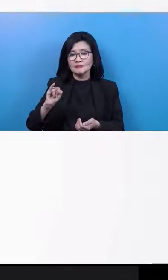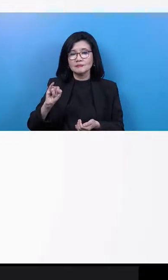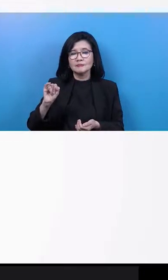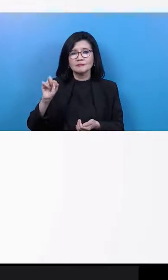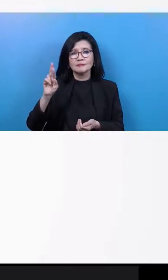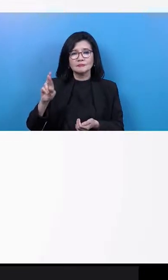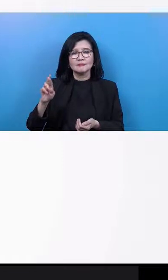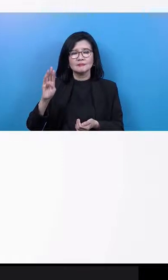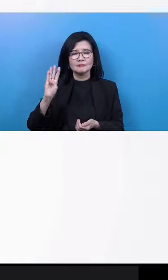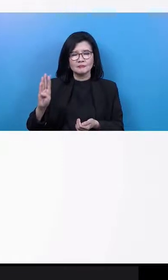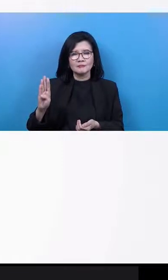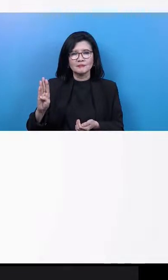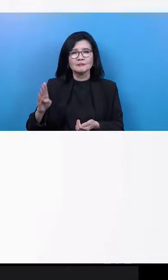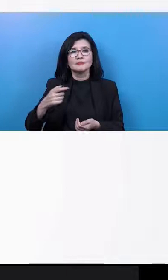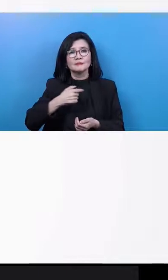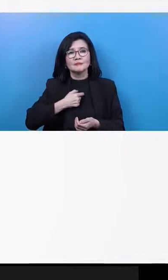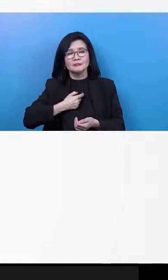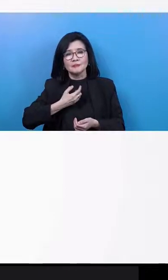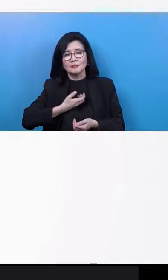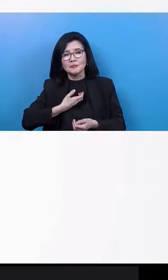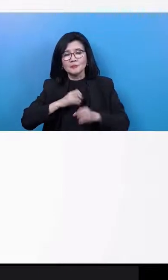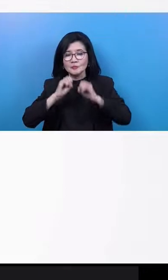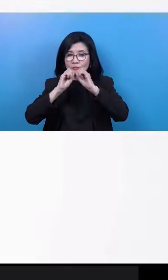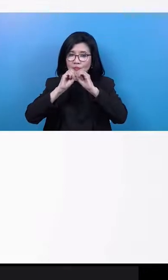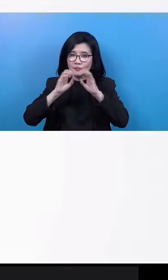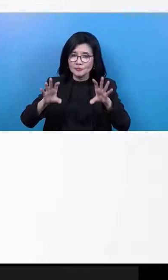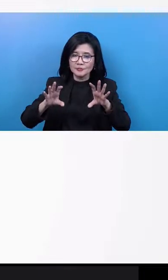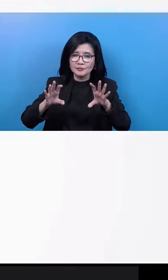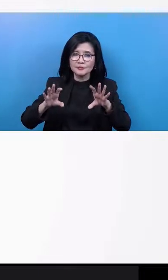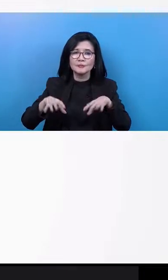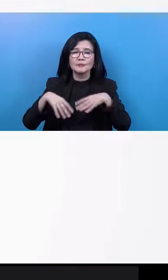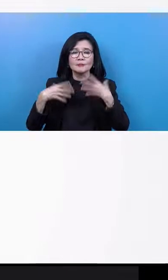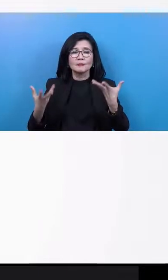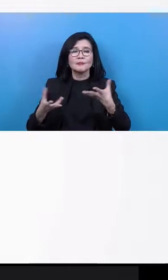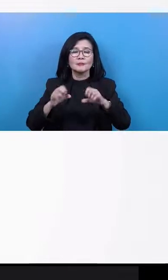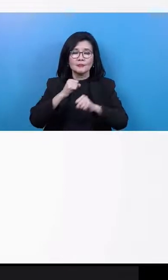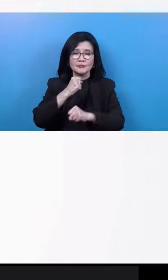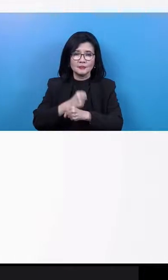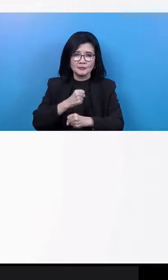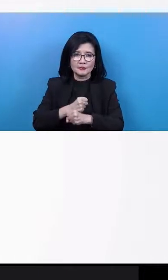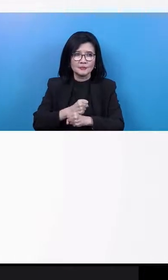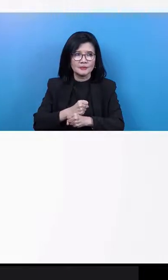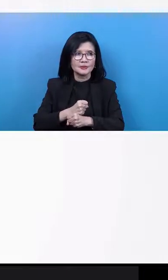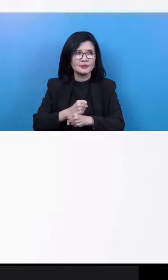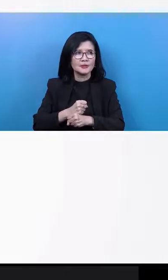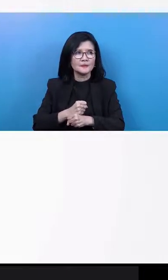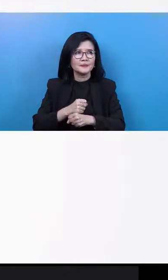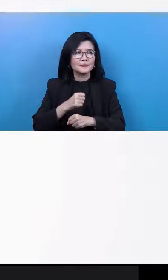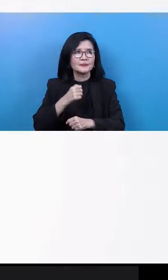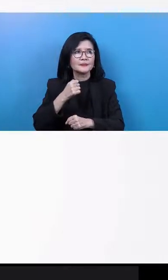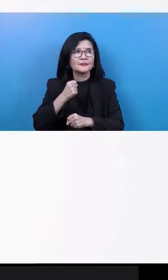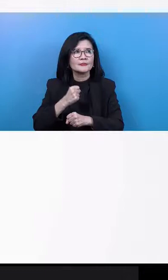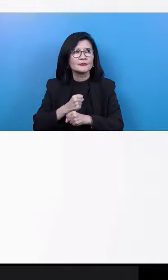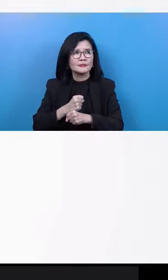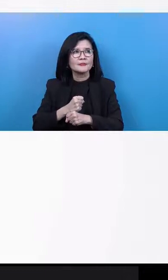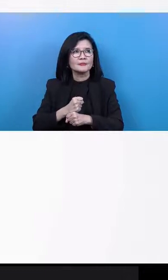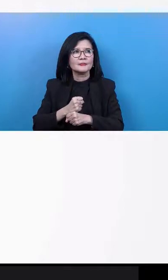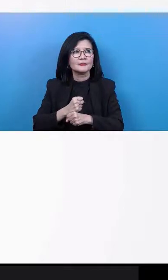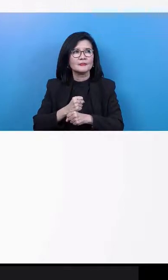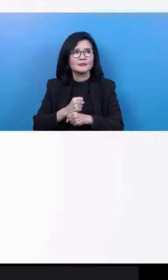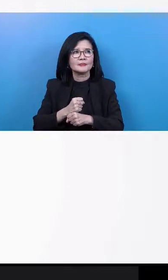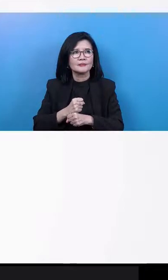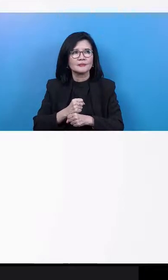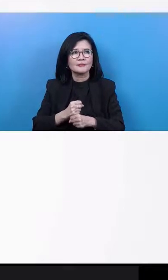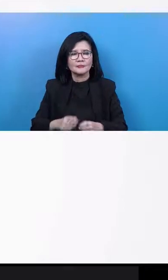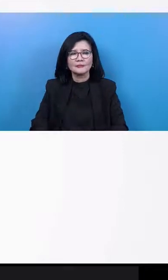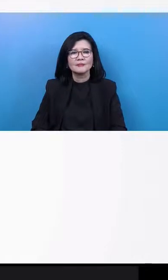que podamos entender el impacto de la crisis que vivimos en el año 2020. La economía dominicana es la economía que